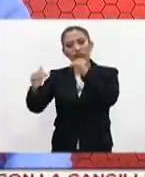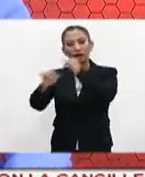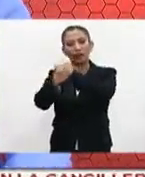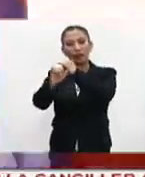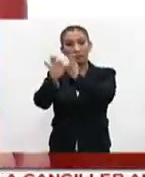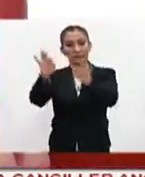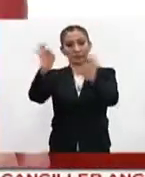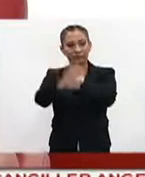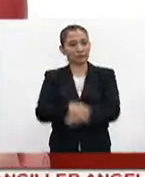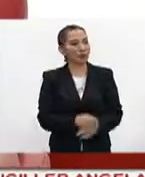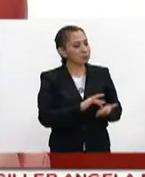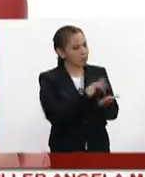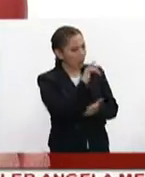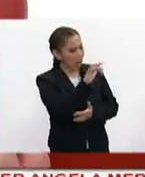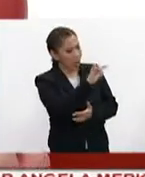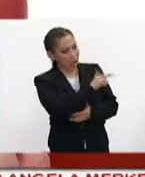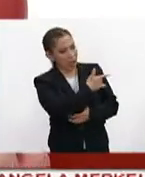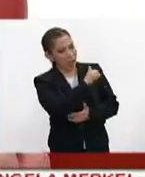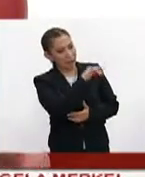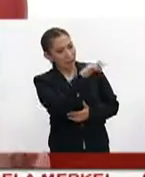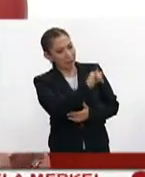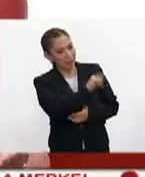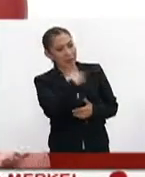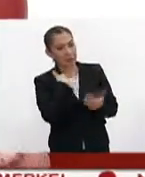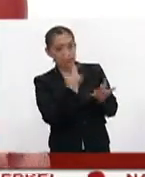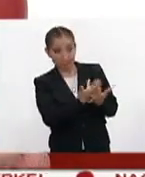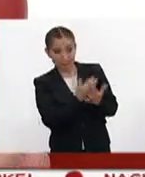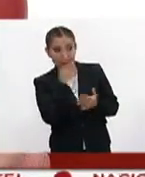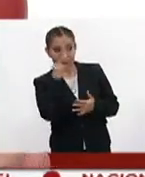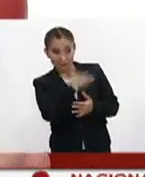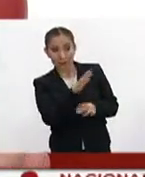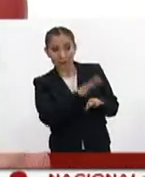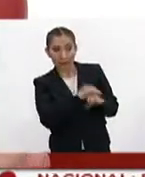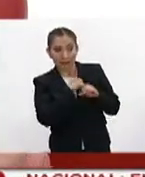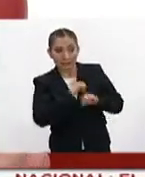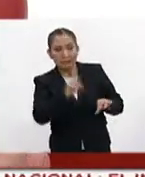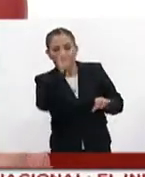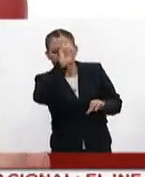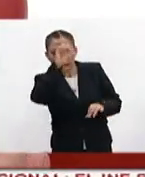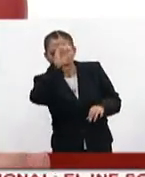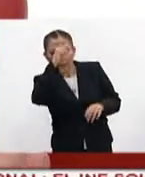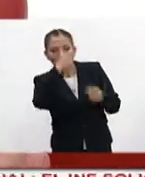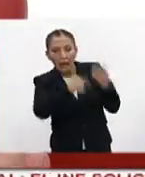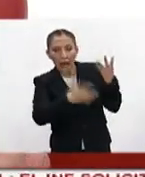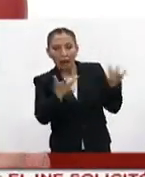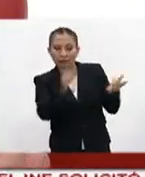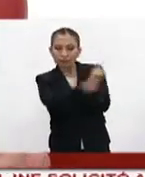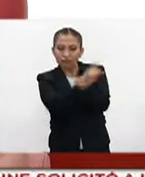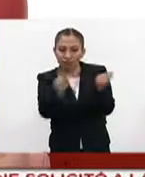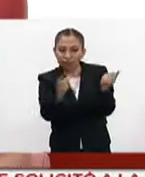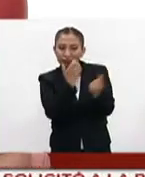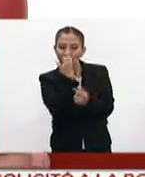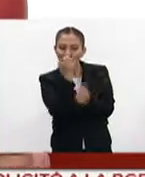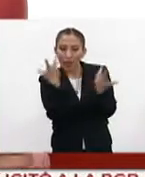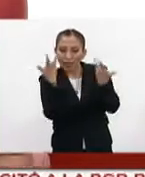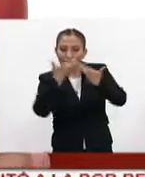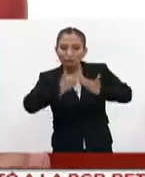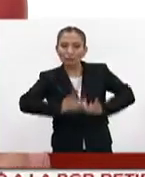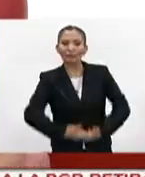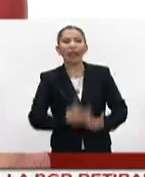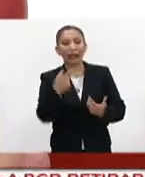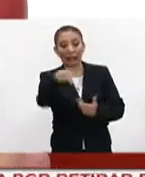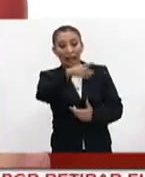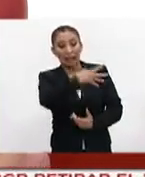más importante. Pues gracias, Gaby. No, gracias a ti. Los esperamos con mucho más tips para poder hacer una convivencia escolar armónica